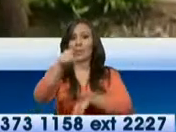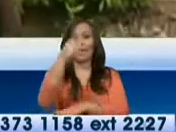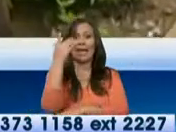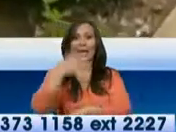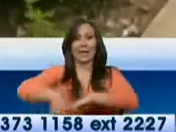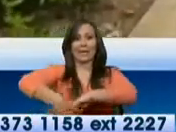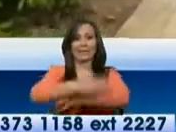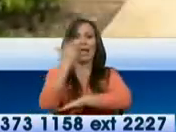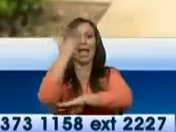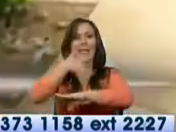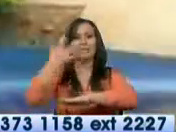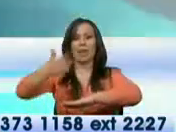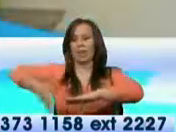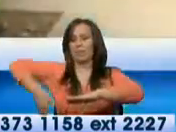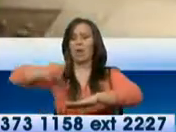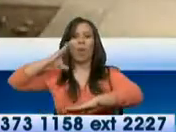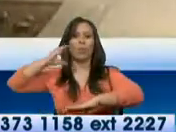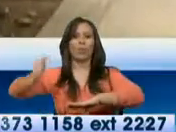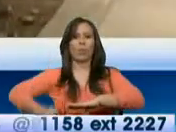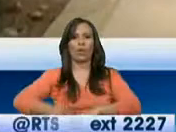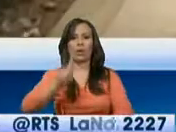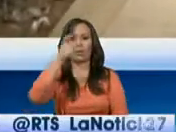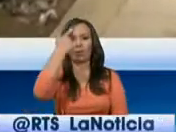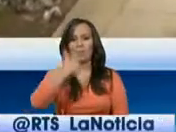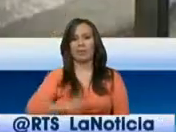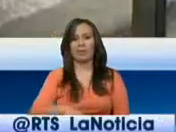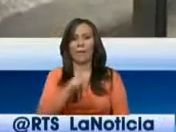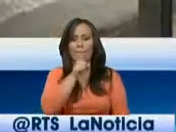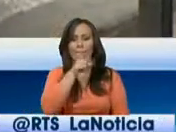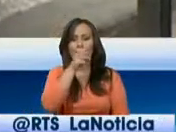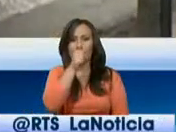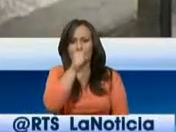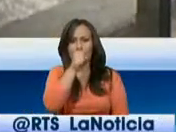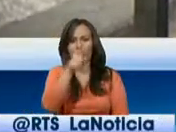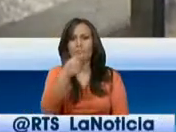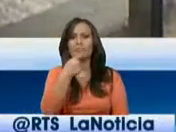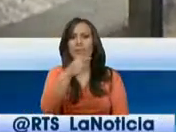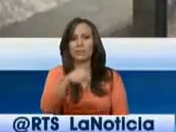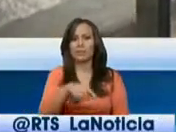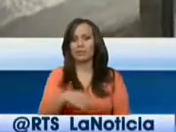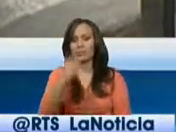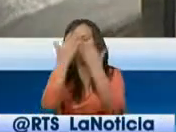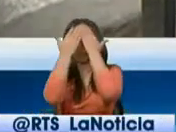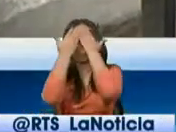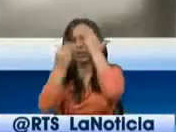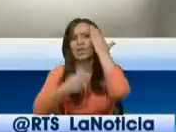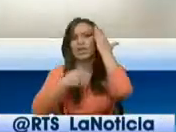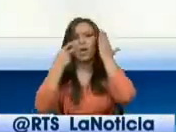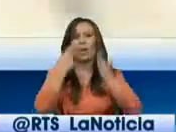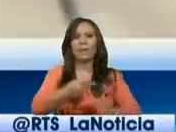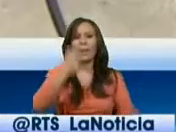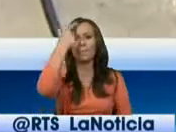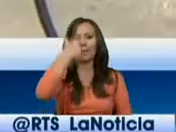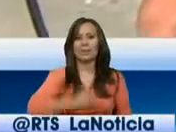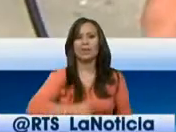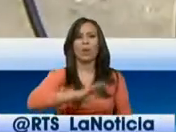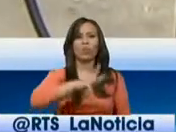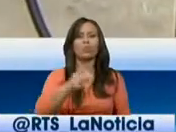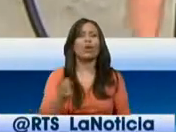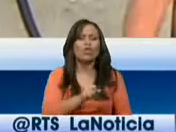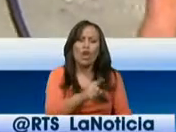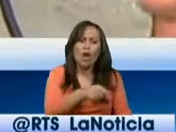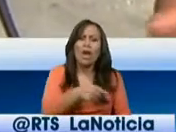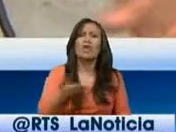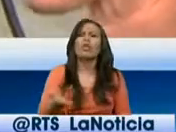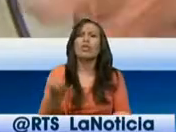y Cuenca, un morador, quien prefirió ocultar su identidad, dice haber visto a los malhechores. Yo le dije, oye, no te lleves, ¿cómo